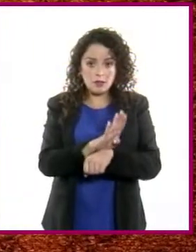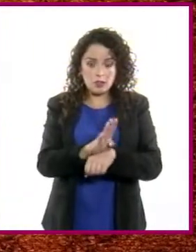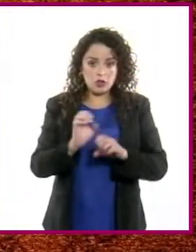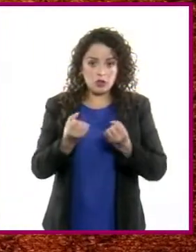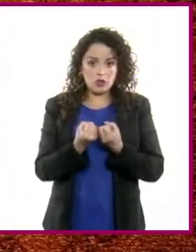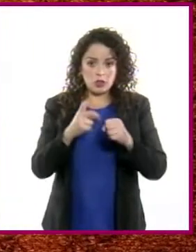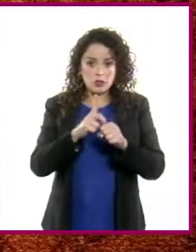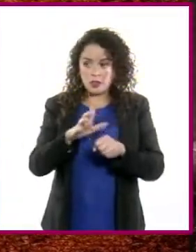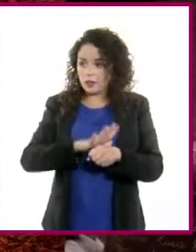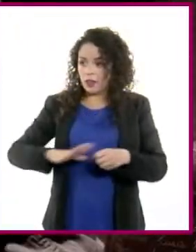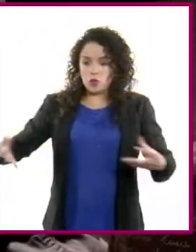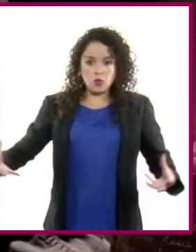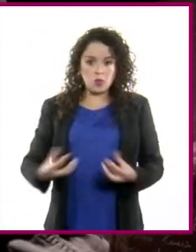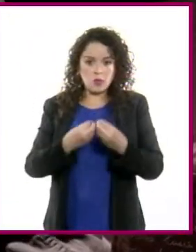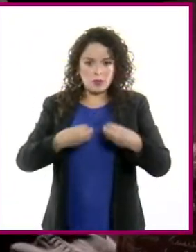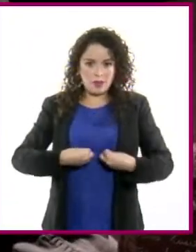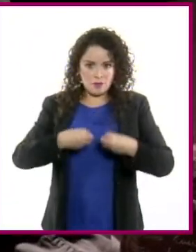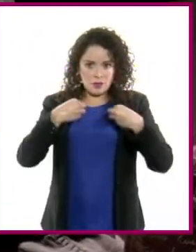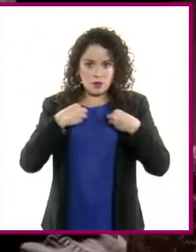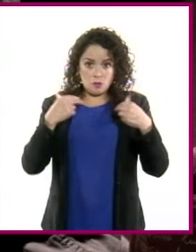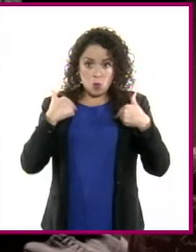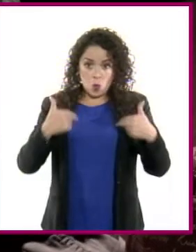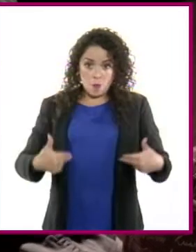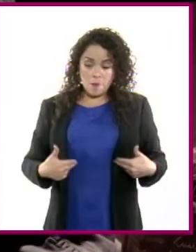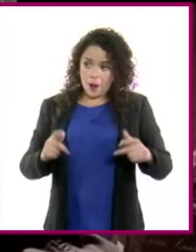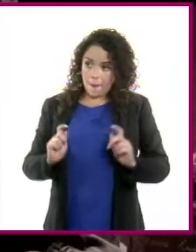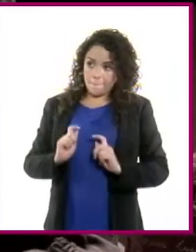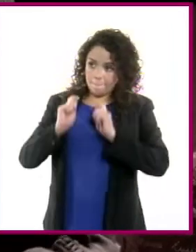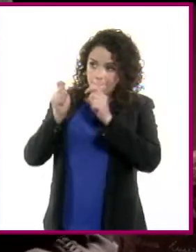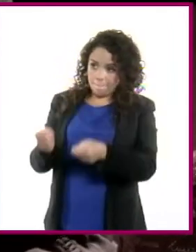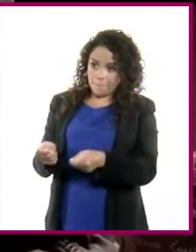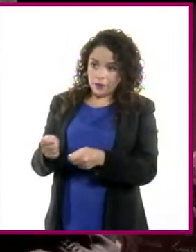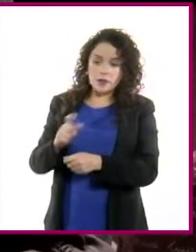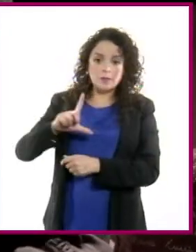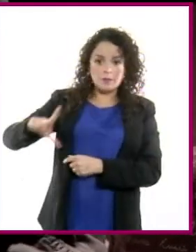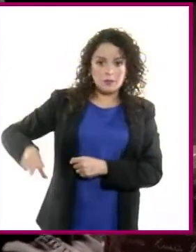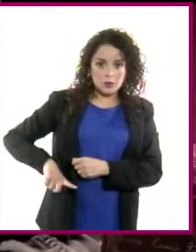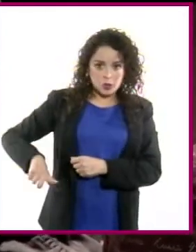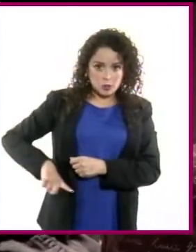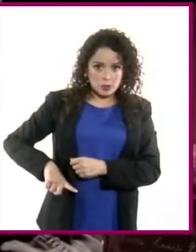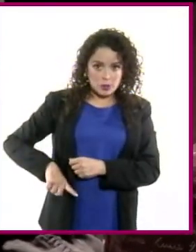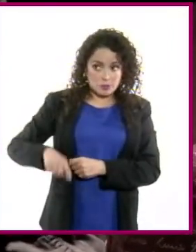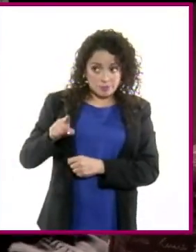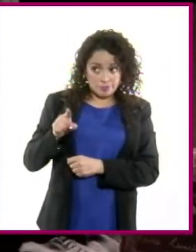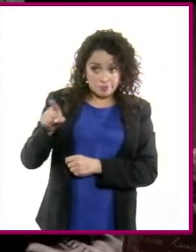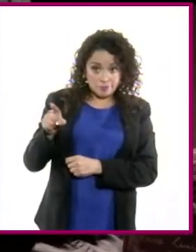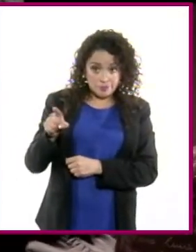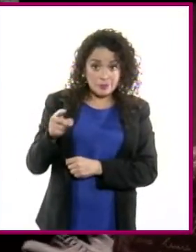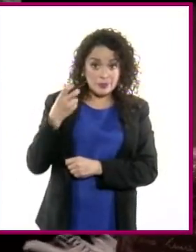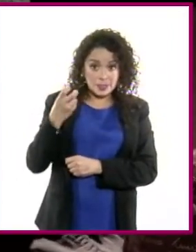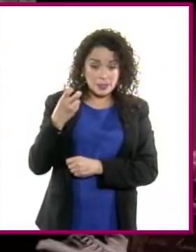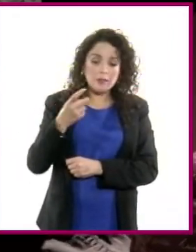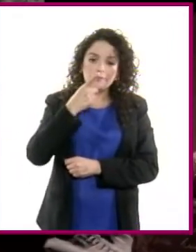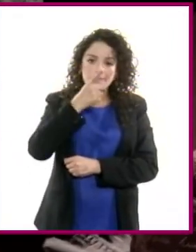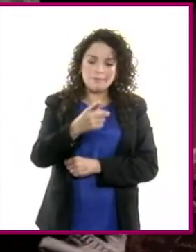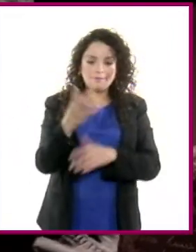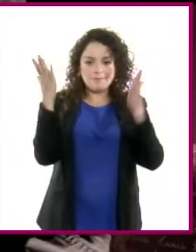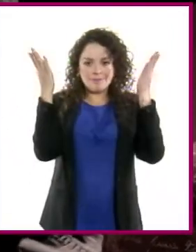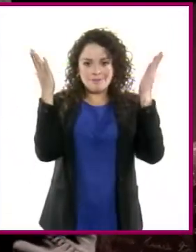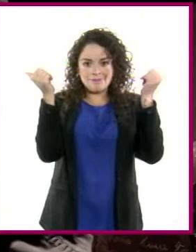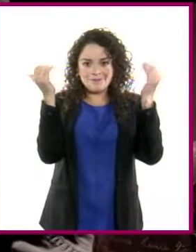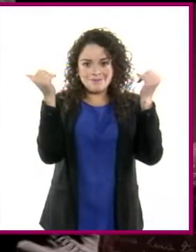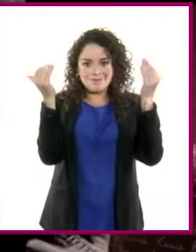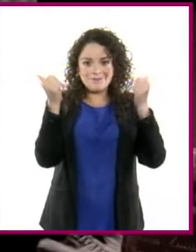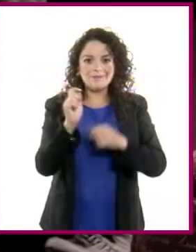sociedad, todos los seres humanos le ceden al Estado su voluntad y con ello le dicen adiós en sentido figurado